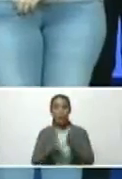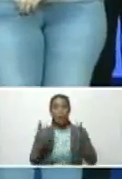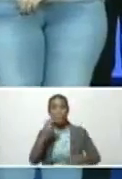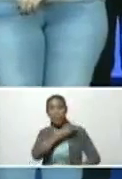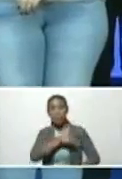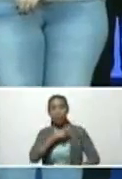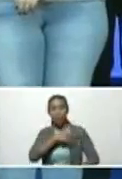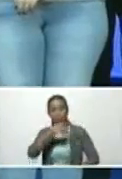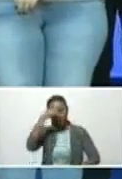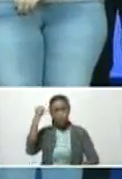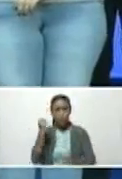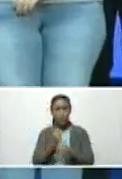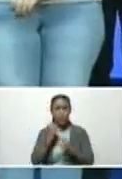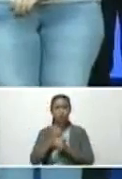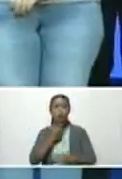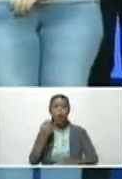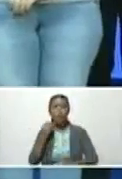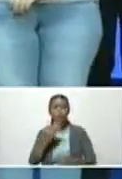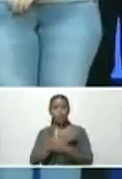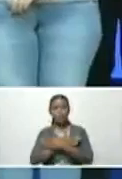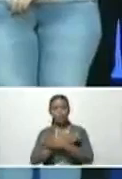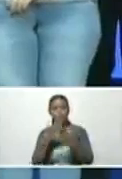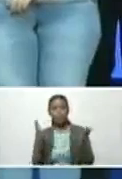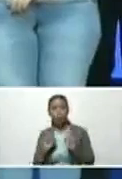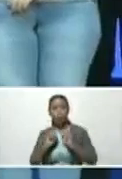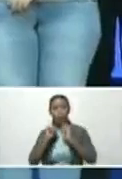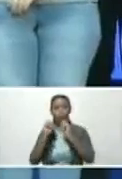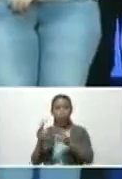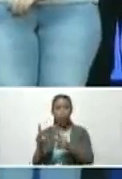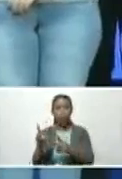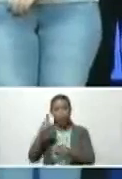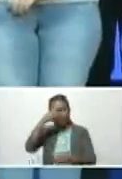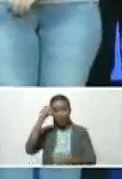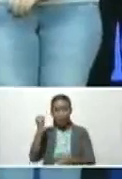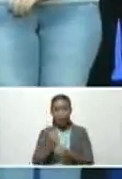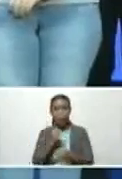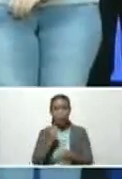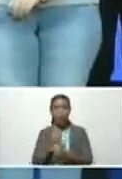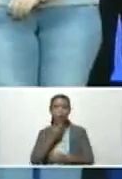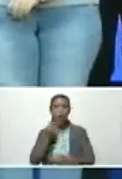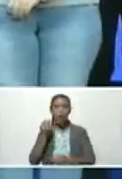misión Chamba Juvenil y ofrecerle oportunidades de trabajo a la juventud.